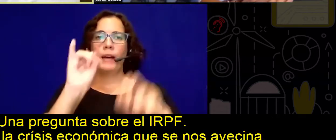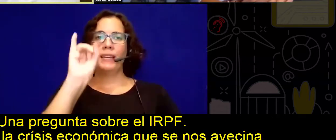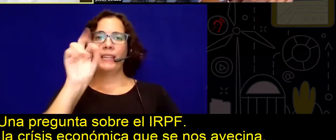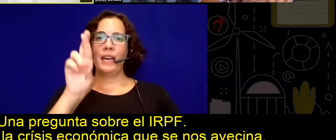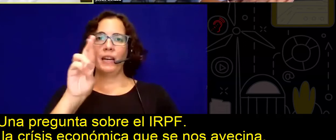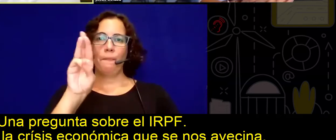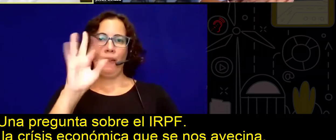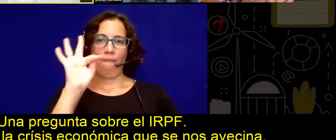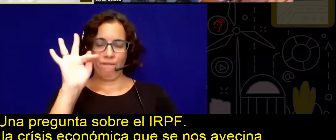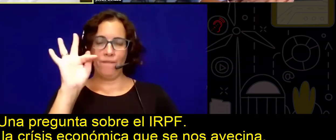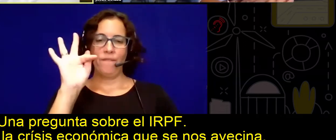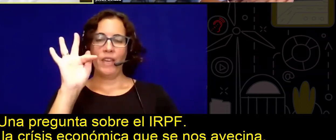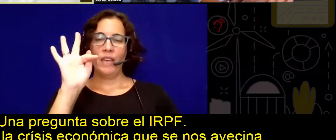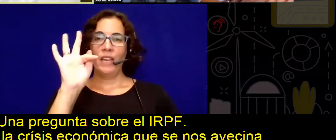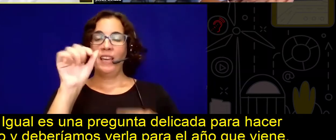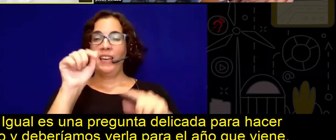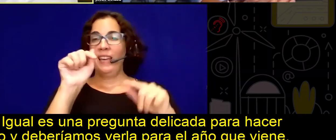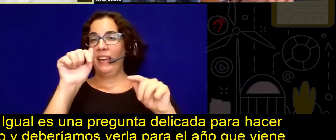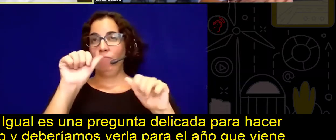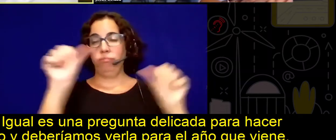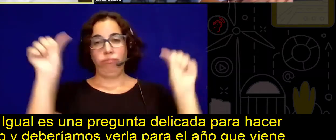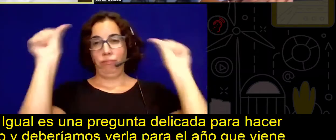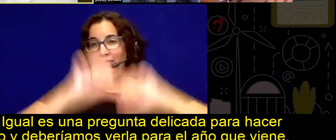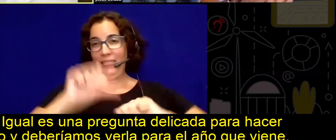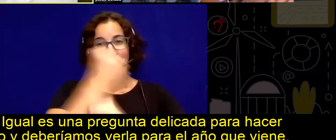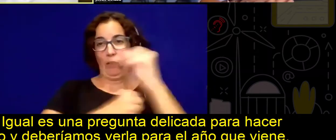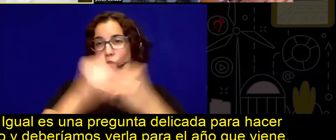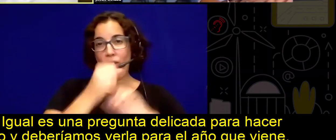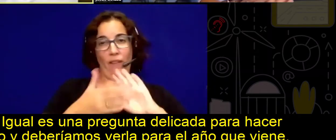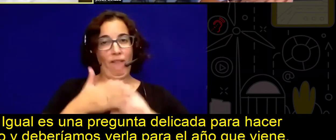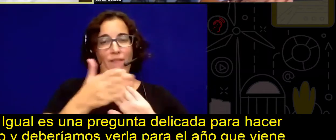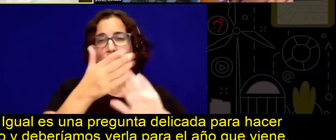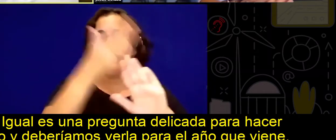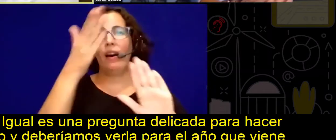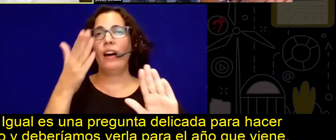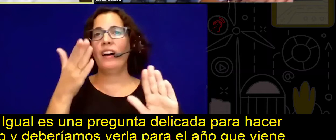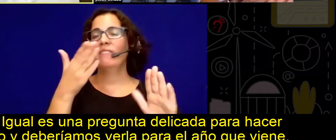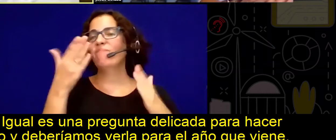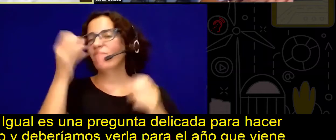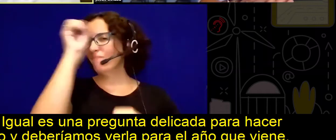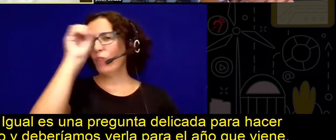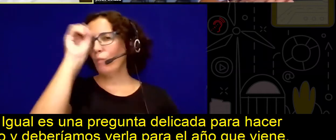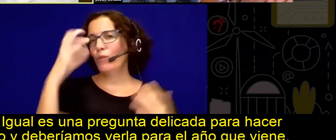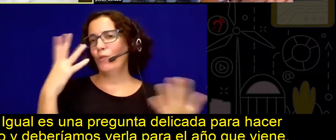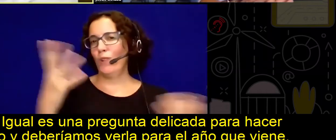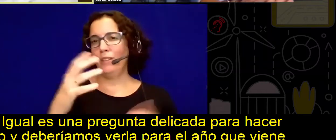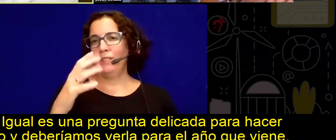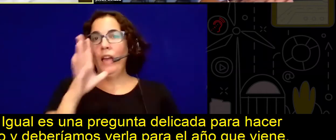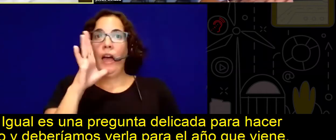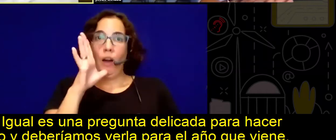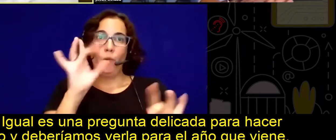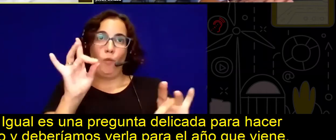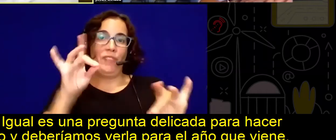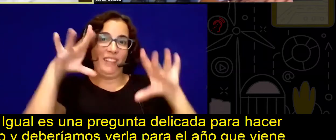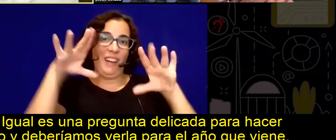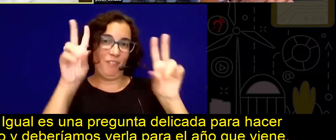de la crisis económica que se nos avecina. ¿Cómo lo ves? Igual es una pregunta delicada para hacerla ahora en este momento y deberíamos de verla